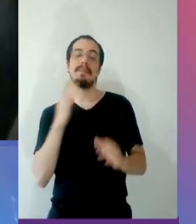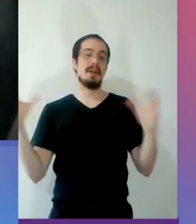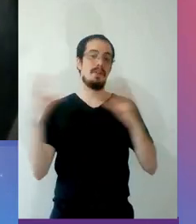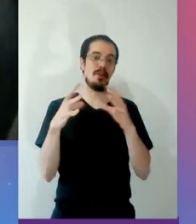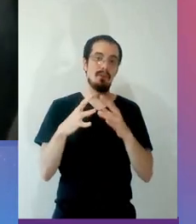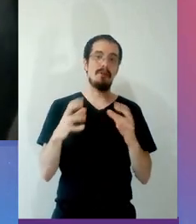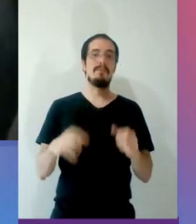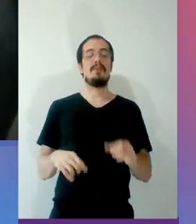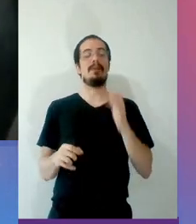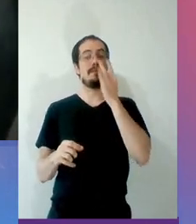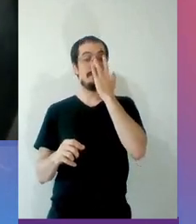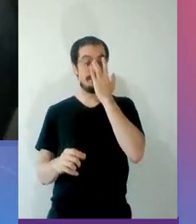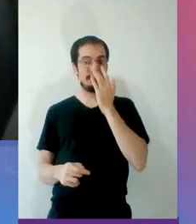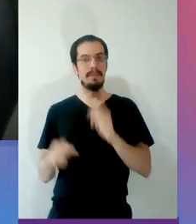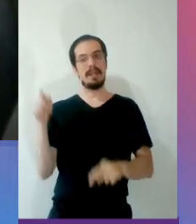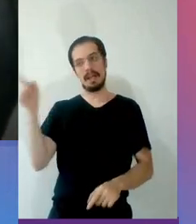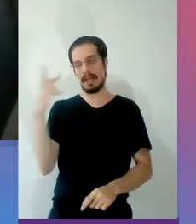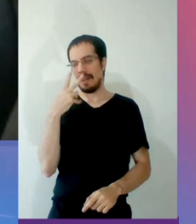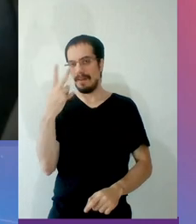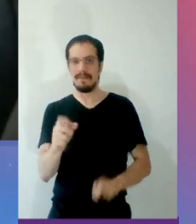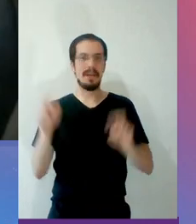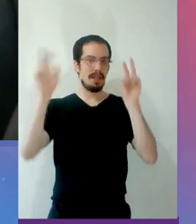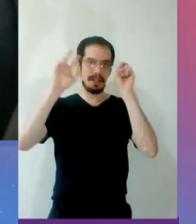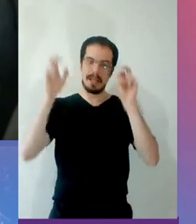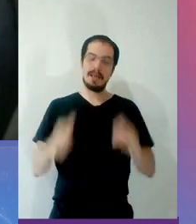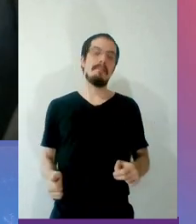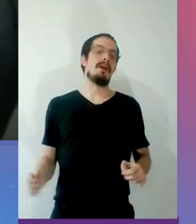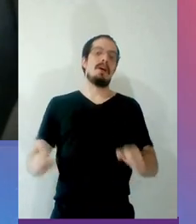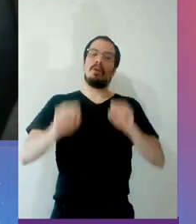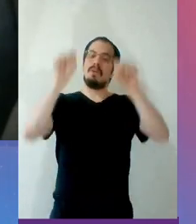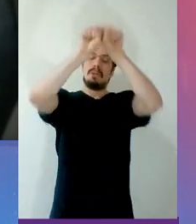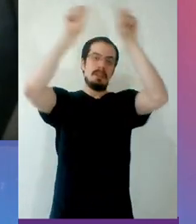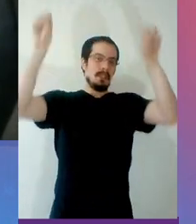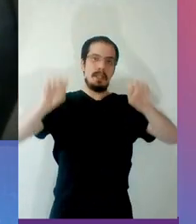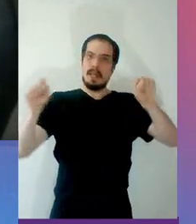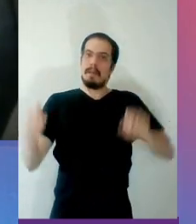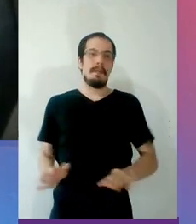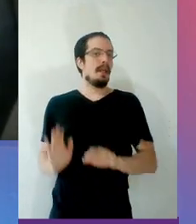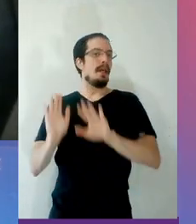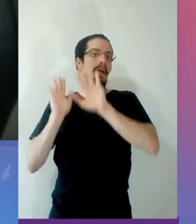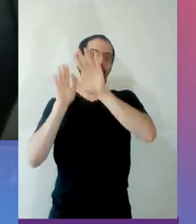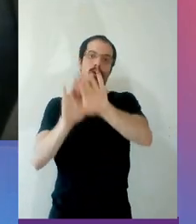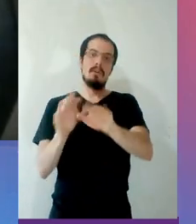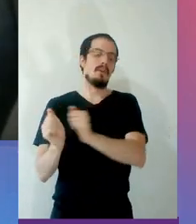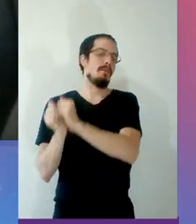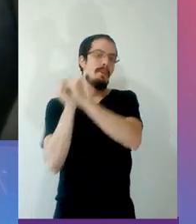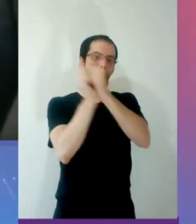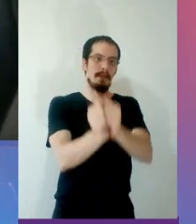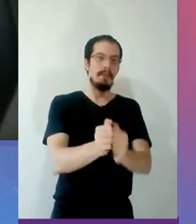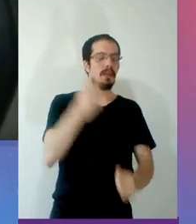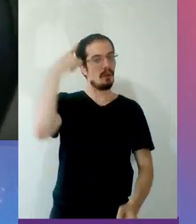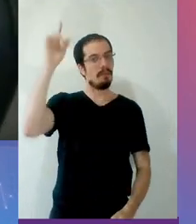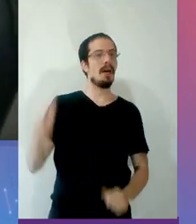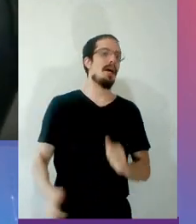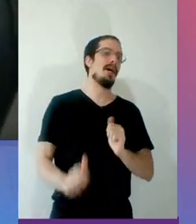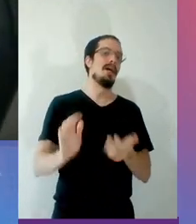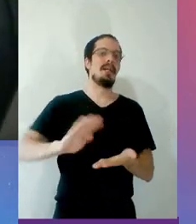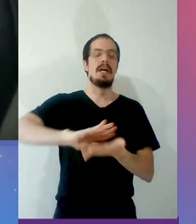un sistema de acompañamiento a lo largo de todo el curso de vida, un Chile Crece, pero que sea para todos los grupos para todo el curso de